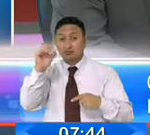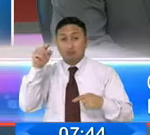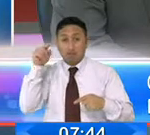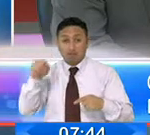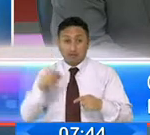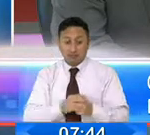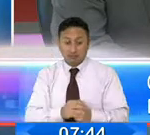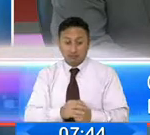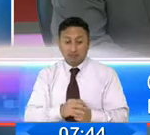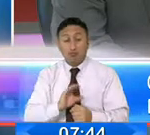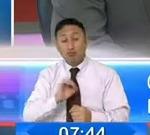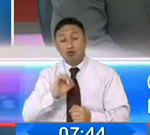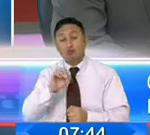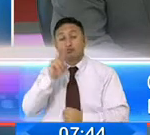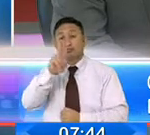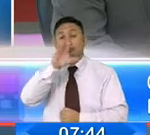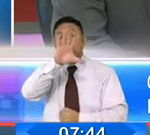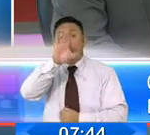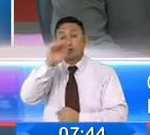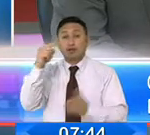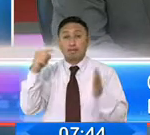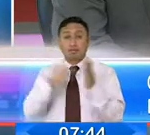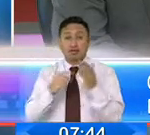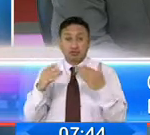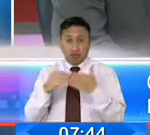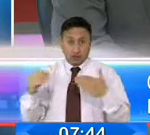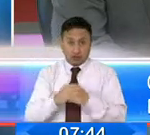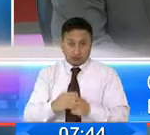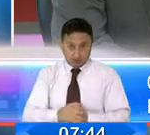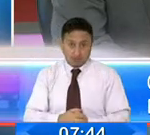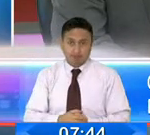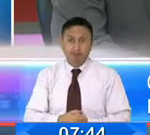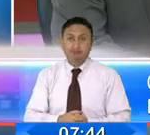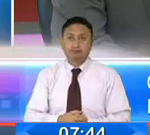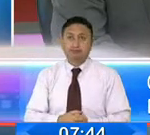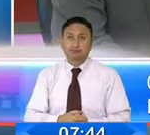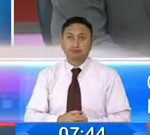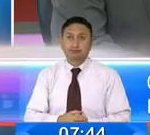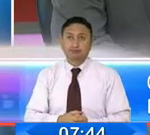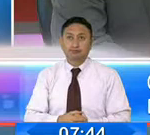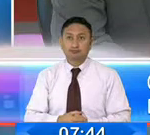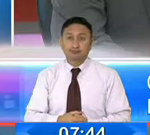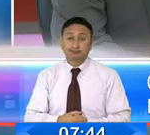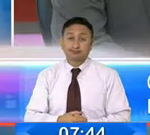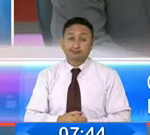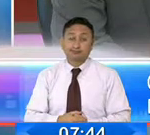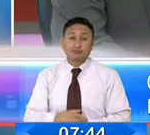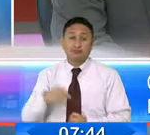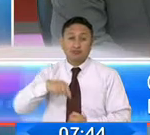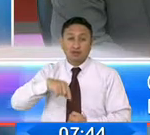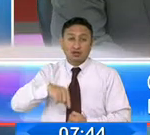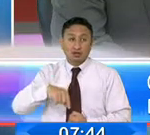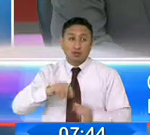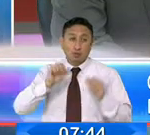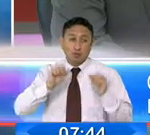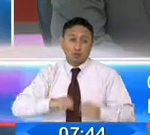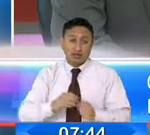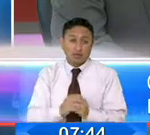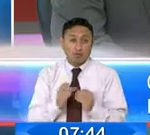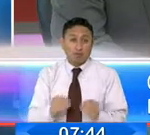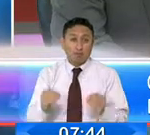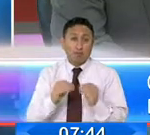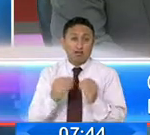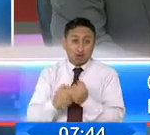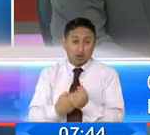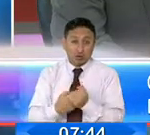hasta $250,000 en otro caso. Trataremos de abrir la mayor cantidad de